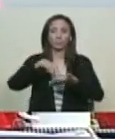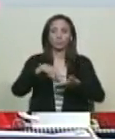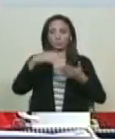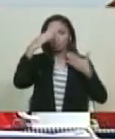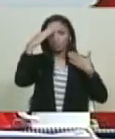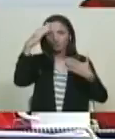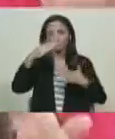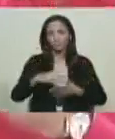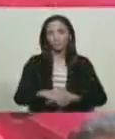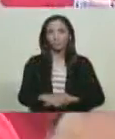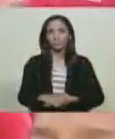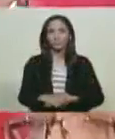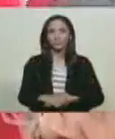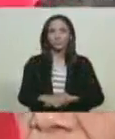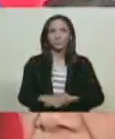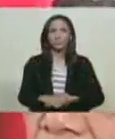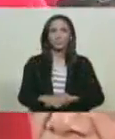pa'lante.